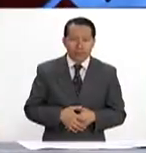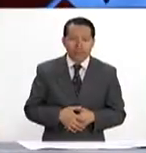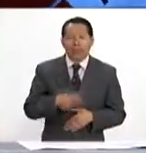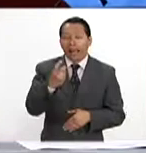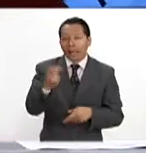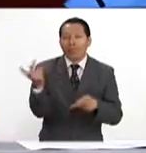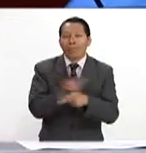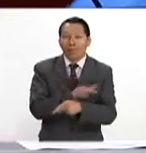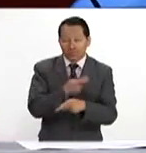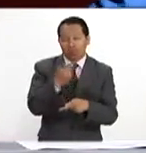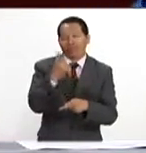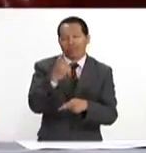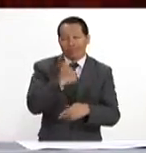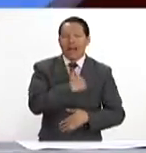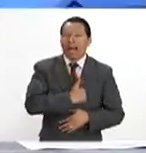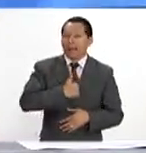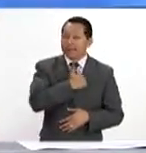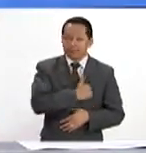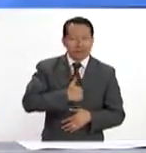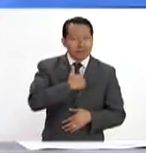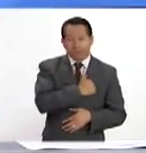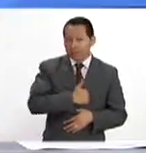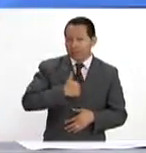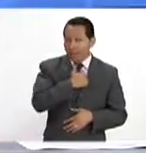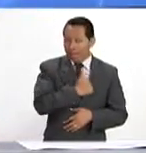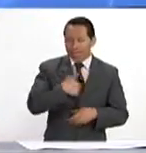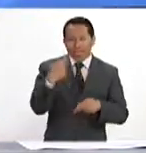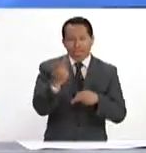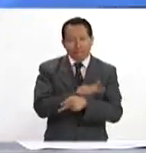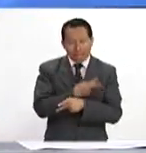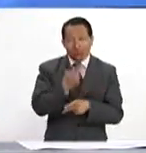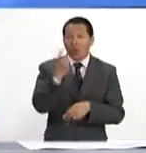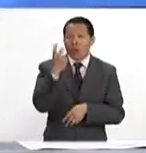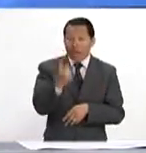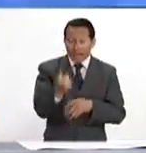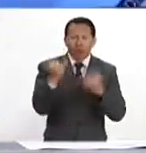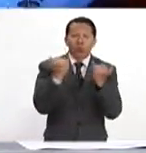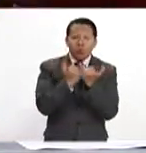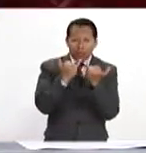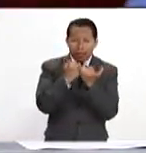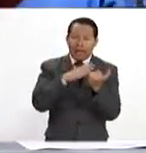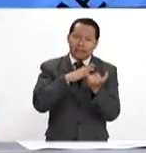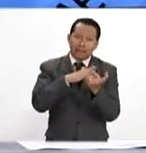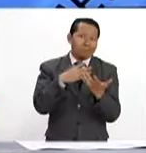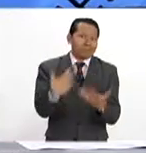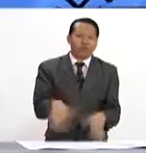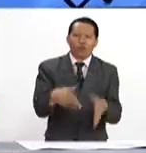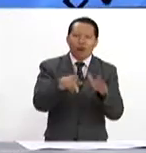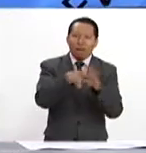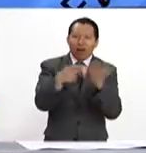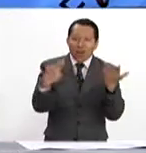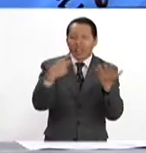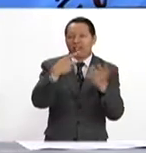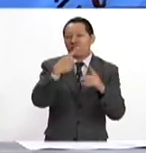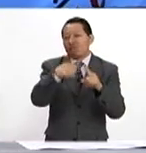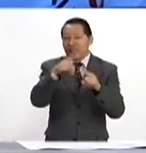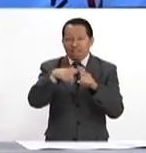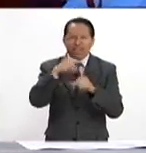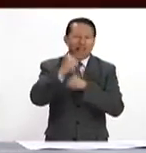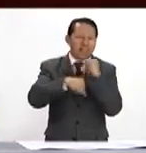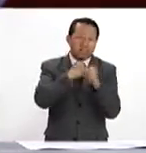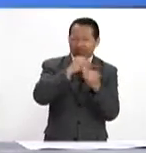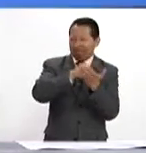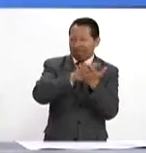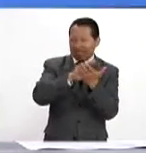Así las cosas sobre este lamentable caso que, por cierto, cubrió también las primeras planas de varios medios internacionales. La